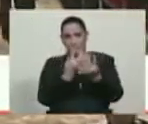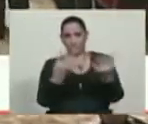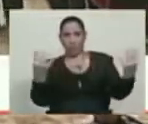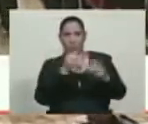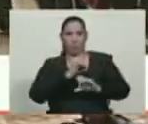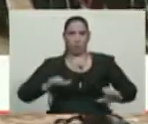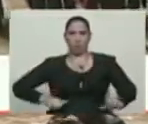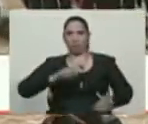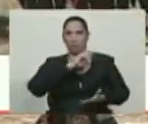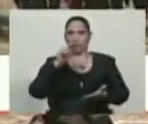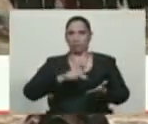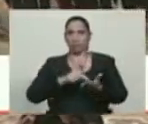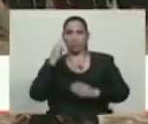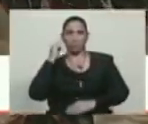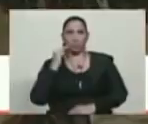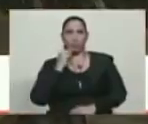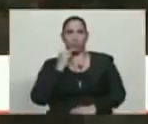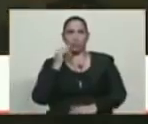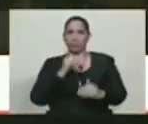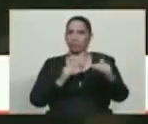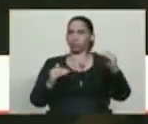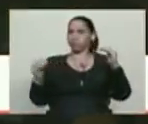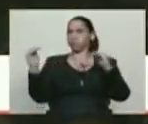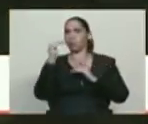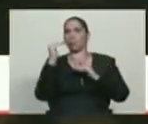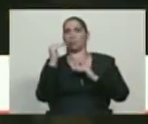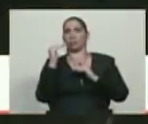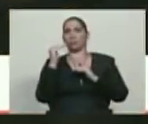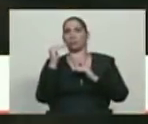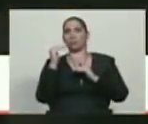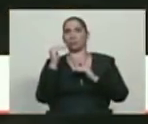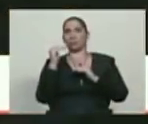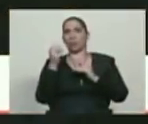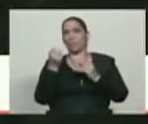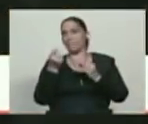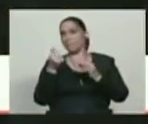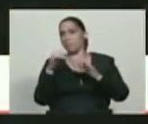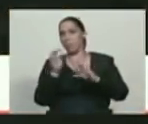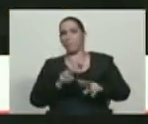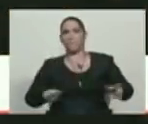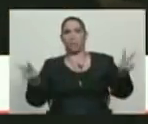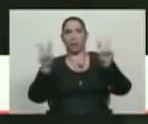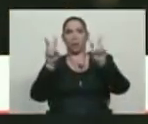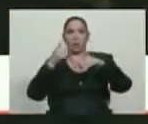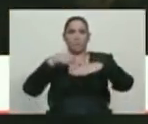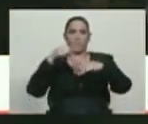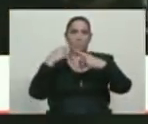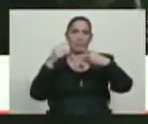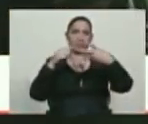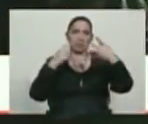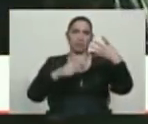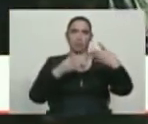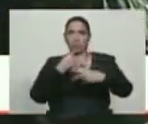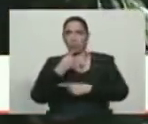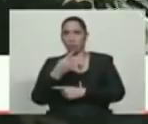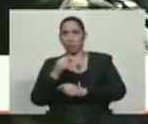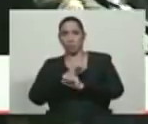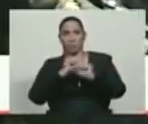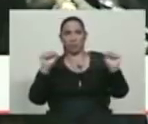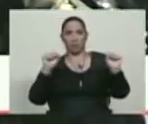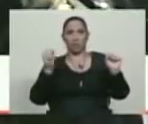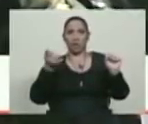Bolivariana, con la moral en alto, con muchos valores, con muchos principios. Y se los decía en la mañana,